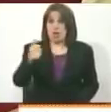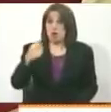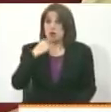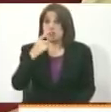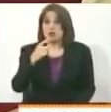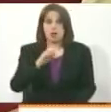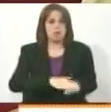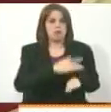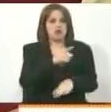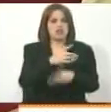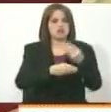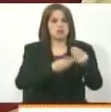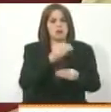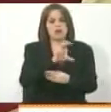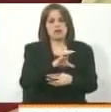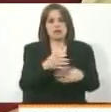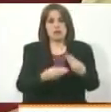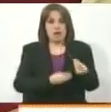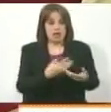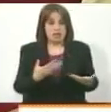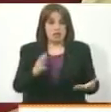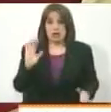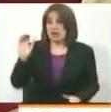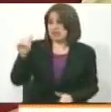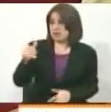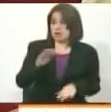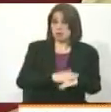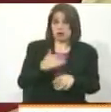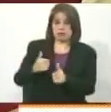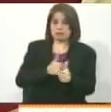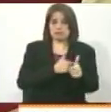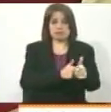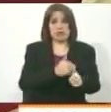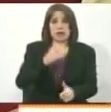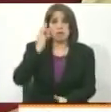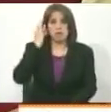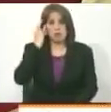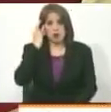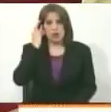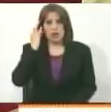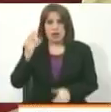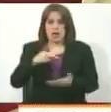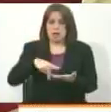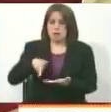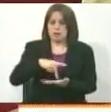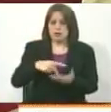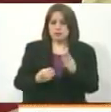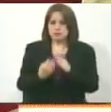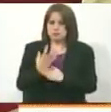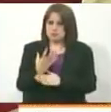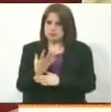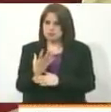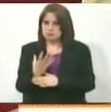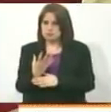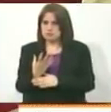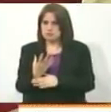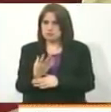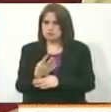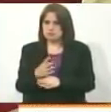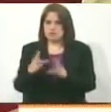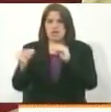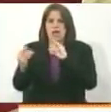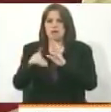por qué hacen esto? ¿Por qué en Argentina persiguen a las mujeres, a las madres de Plaza de Mayo? Y hablan de derechos